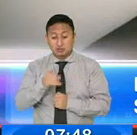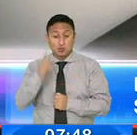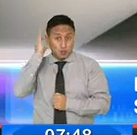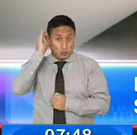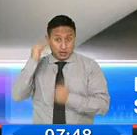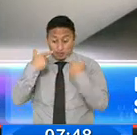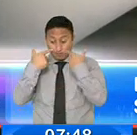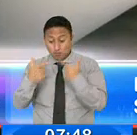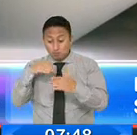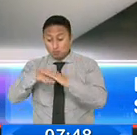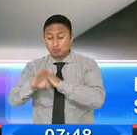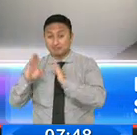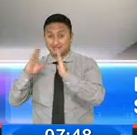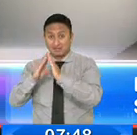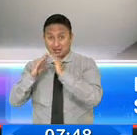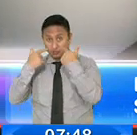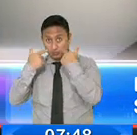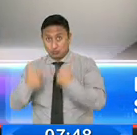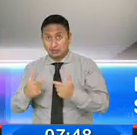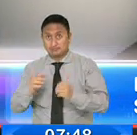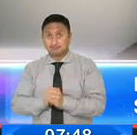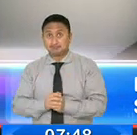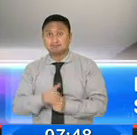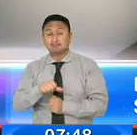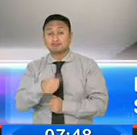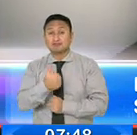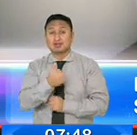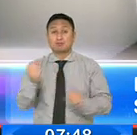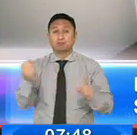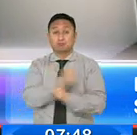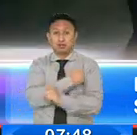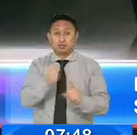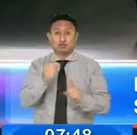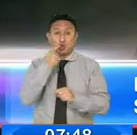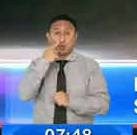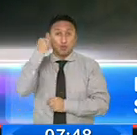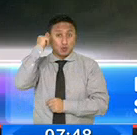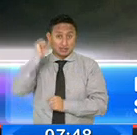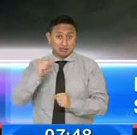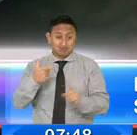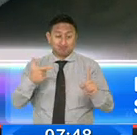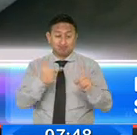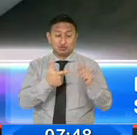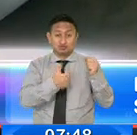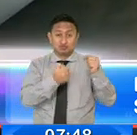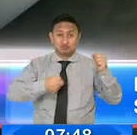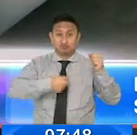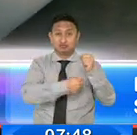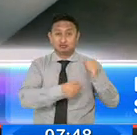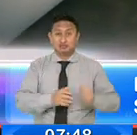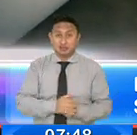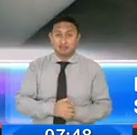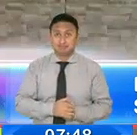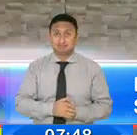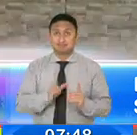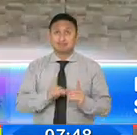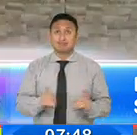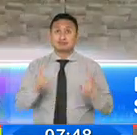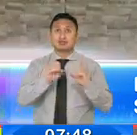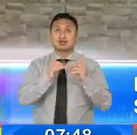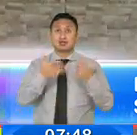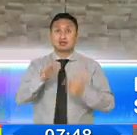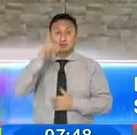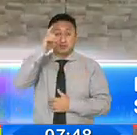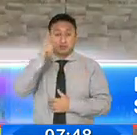que parece crecer es la violencia de género y las muertes violentas contra las mujeres. Las cifras de la Fiscalía General